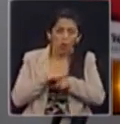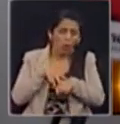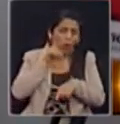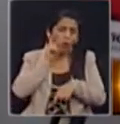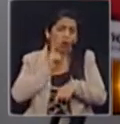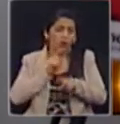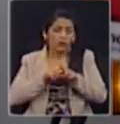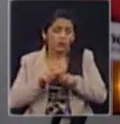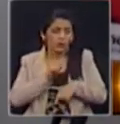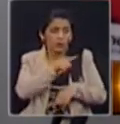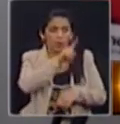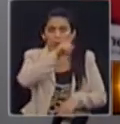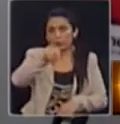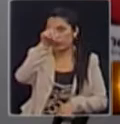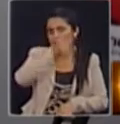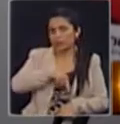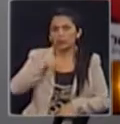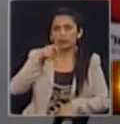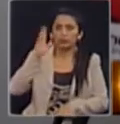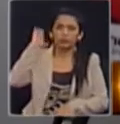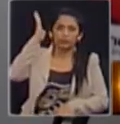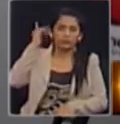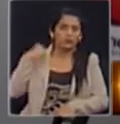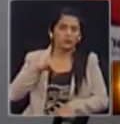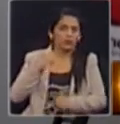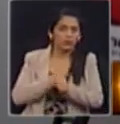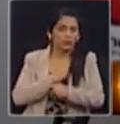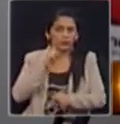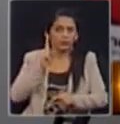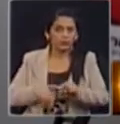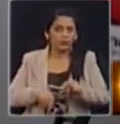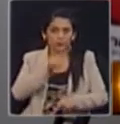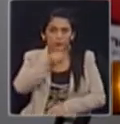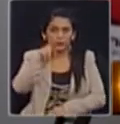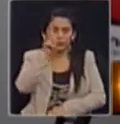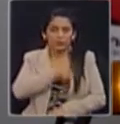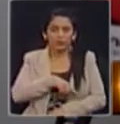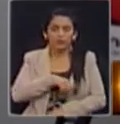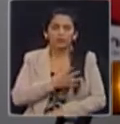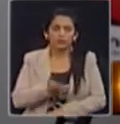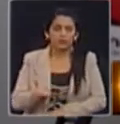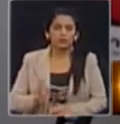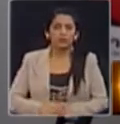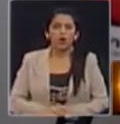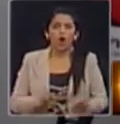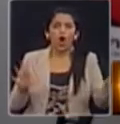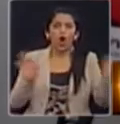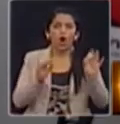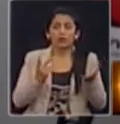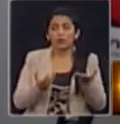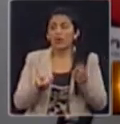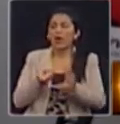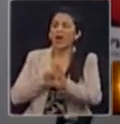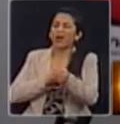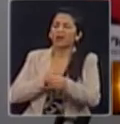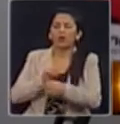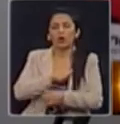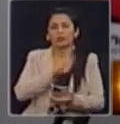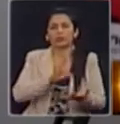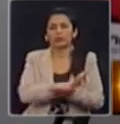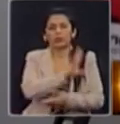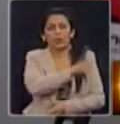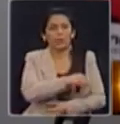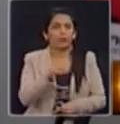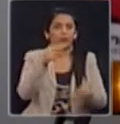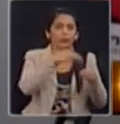dando clases en las unidades educativas e incluso que pueda ser reubicado en aspectos administrativos como